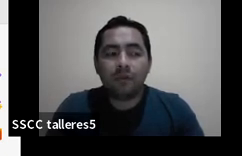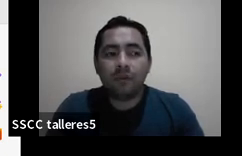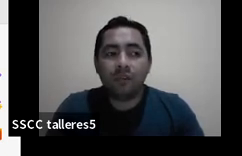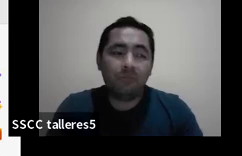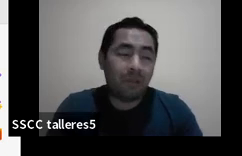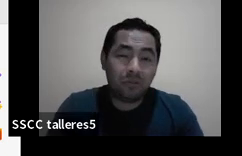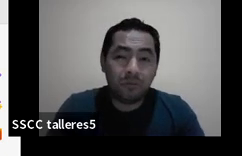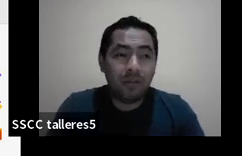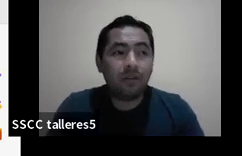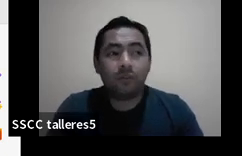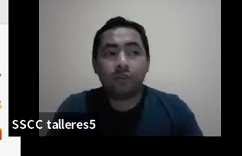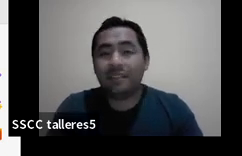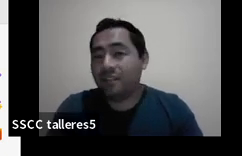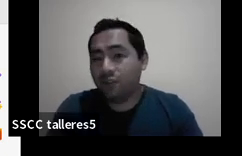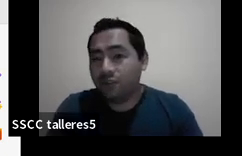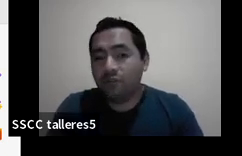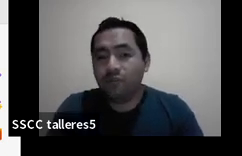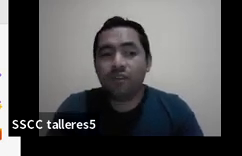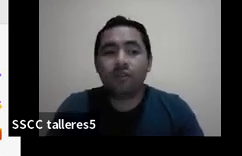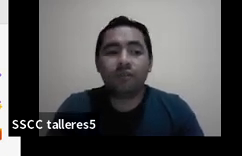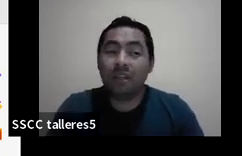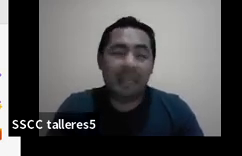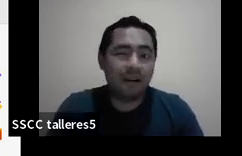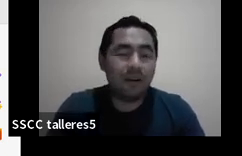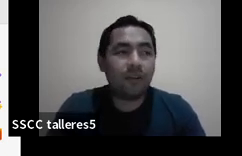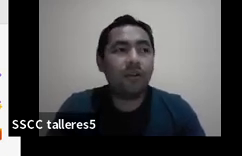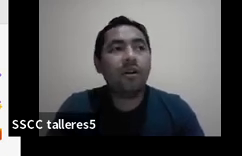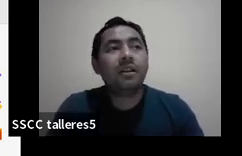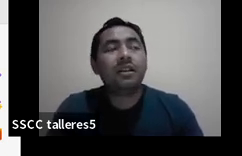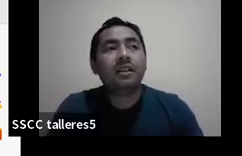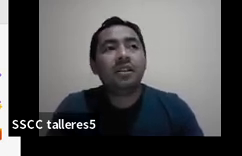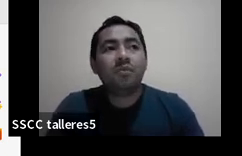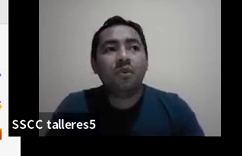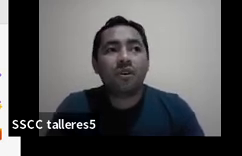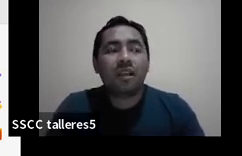he visto en algunos casos de bullying, otros deserción de los mismos chicos, no quieren ir al colegio